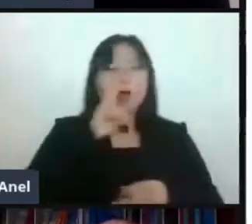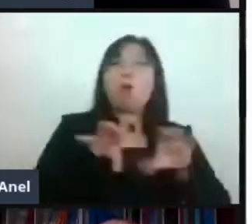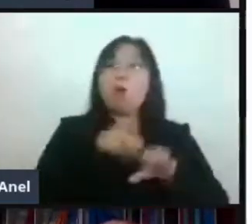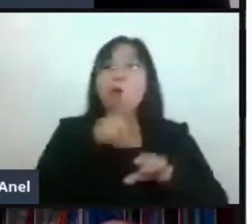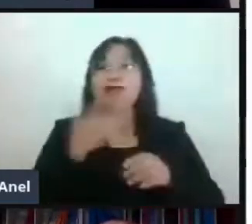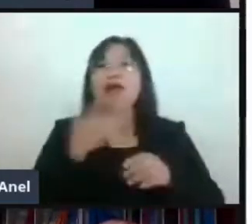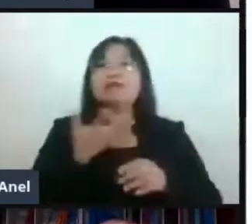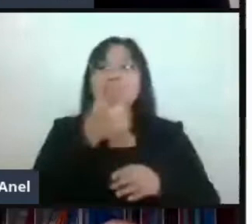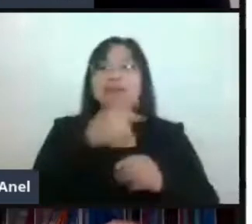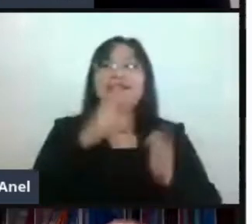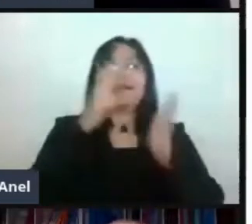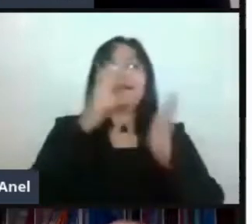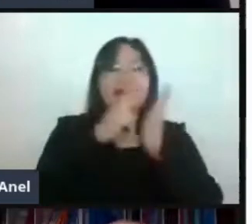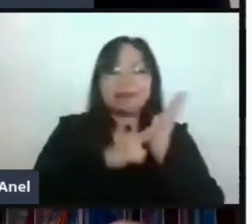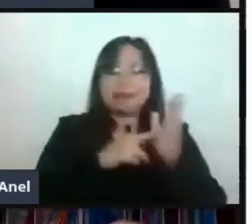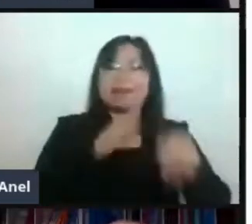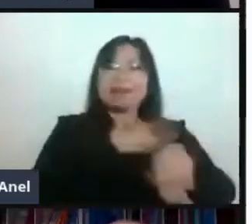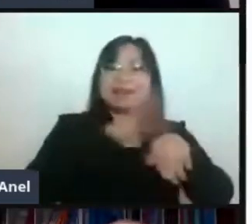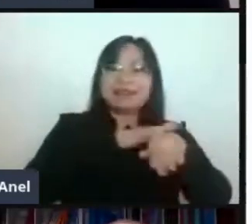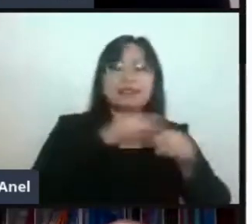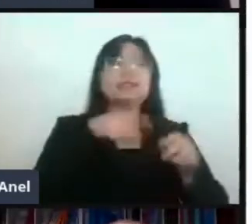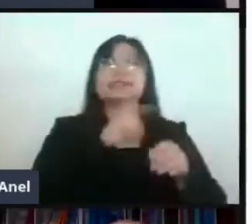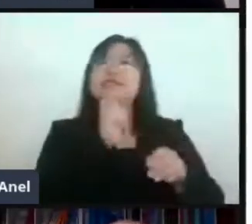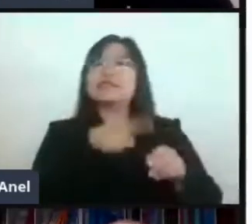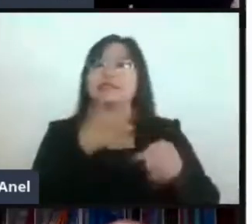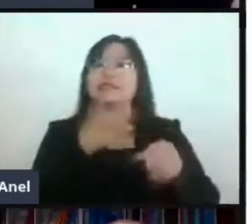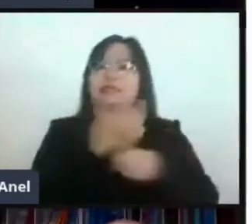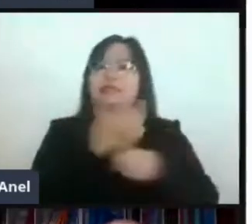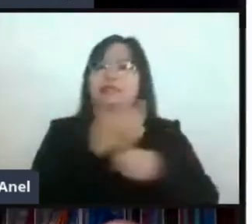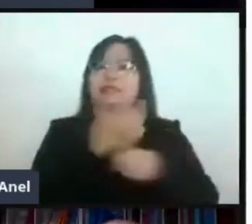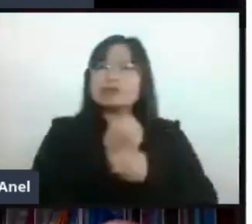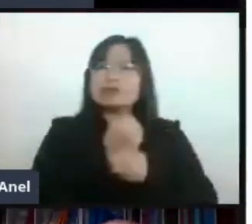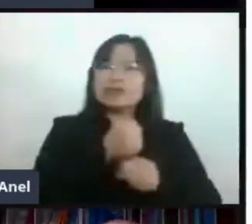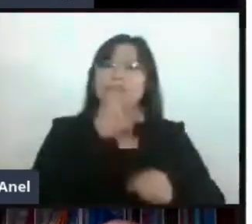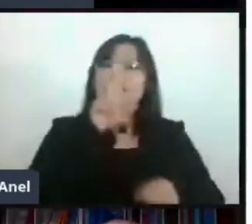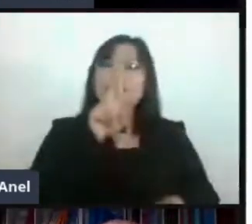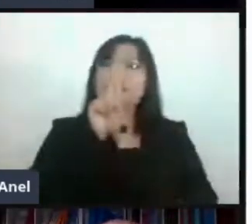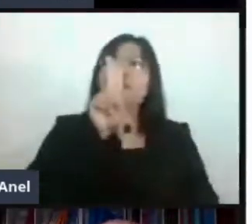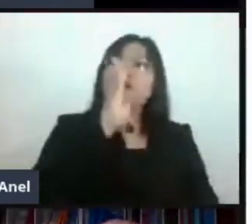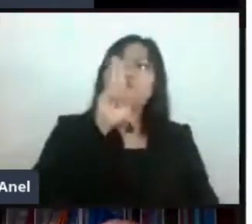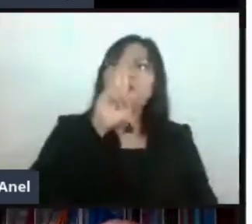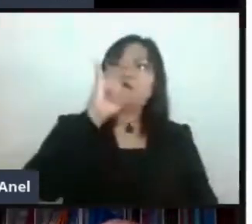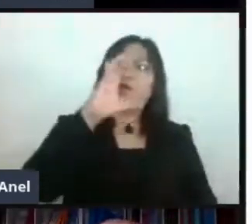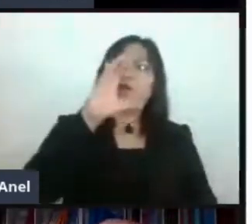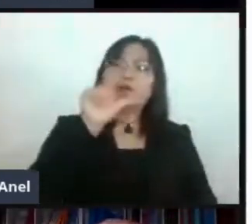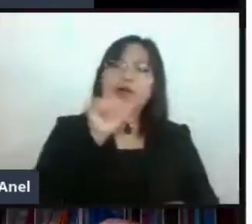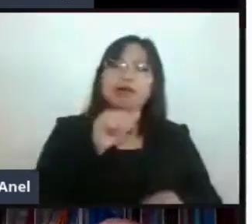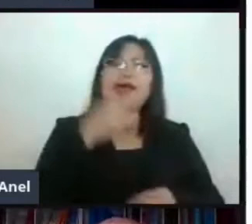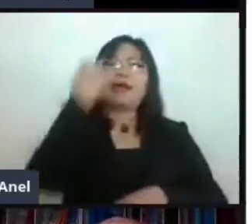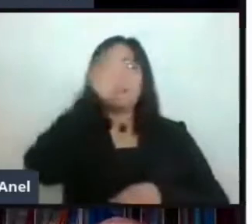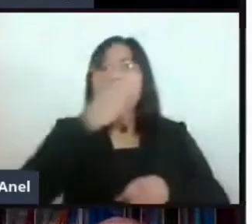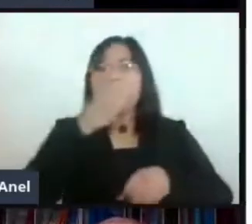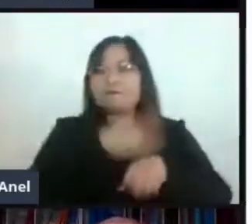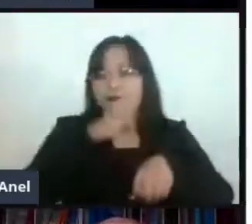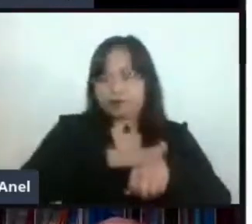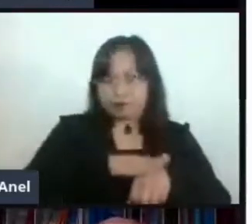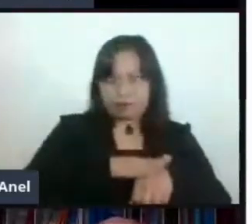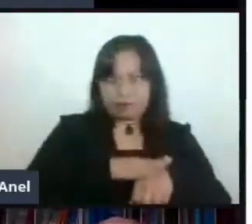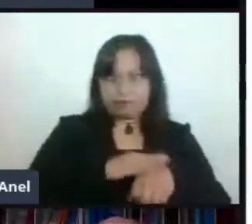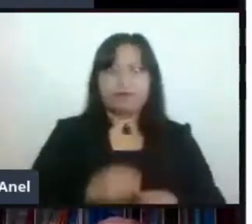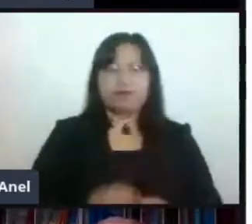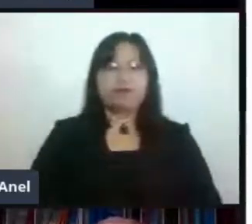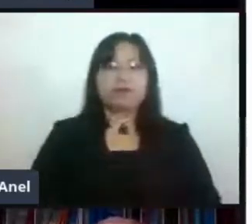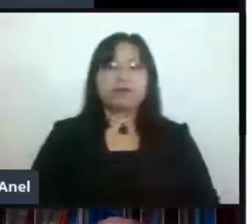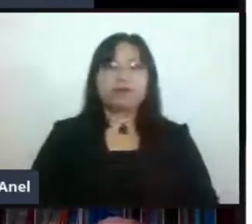mi Classroom. Perfecto, vale. Excelente. Ok, entonces, ahora, si ustedes recuerdan, yo estaba aquí en